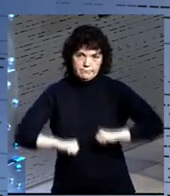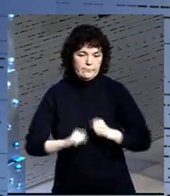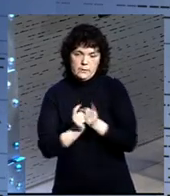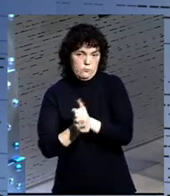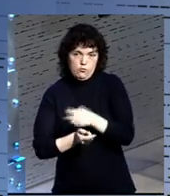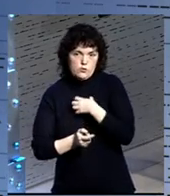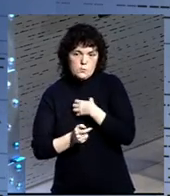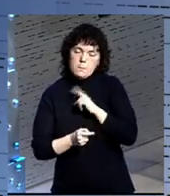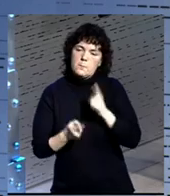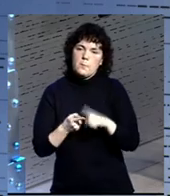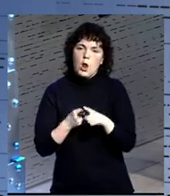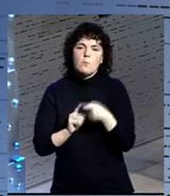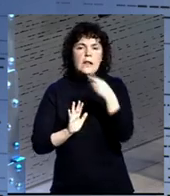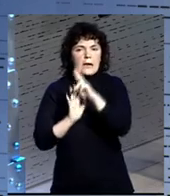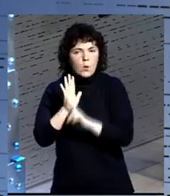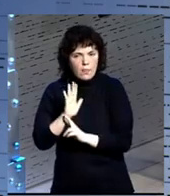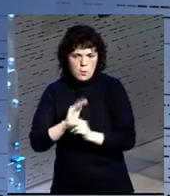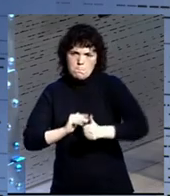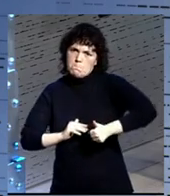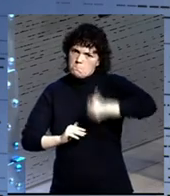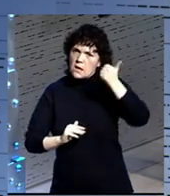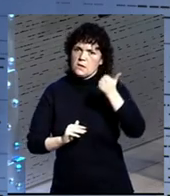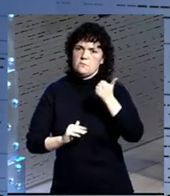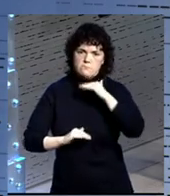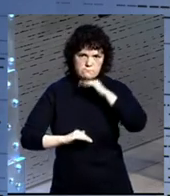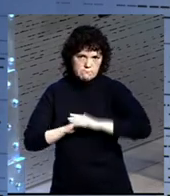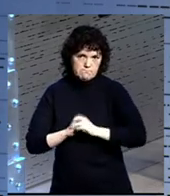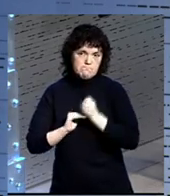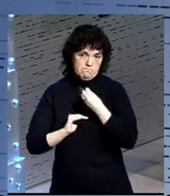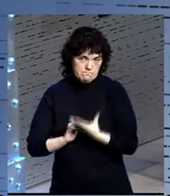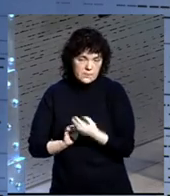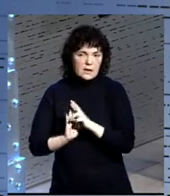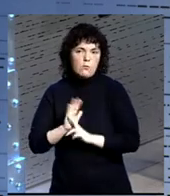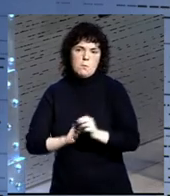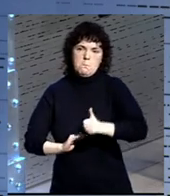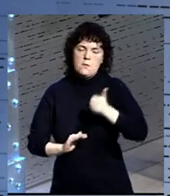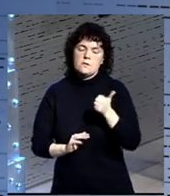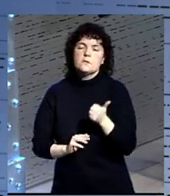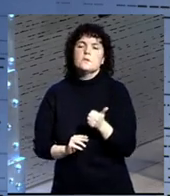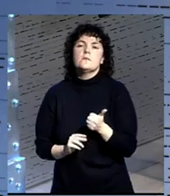Una, mayor regulación, claramente. Mayor regulación.